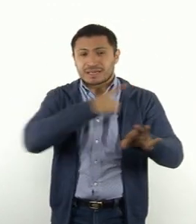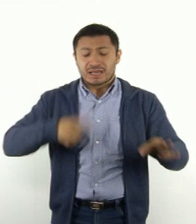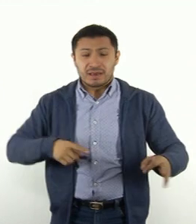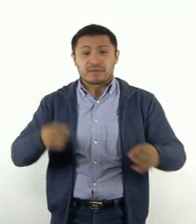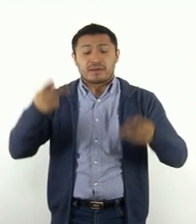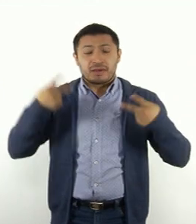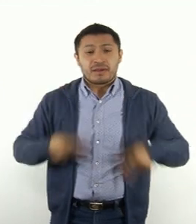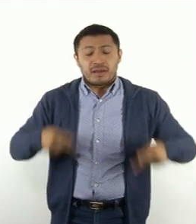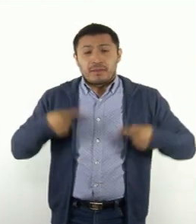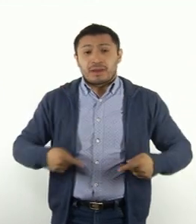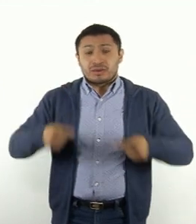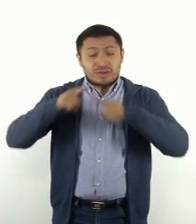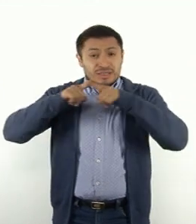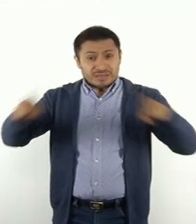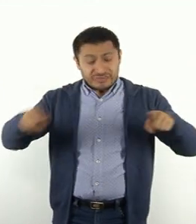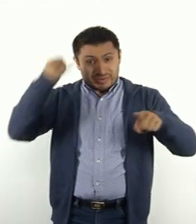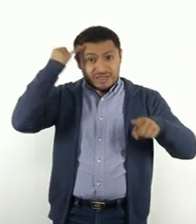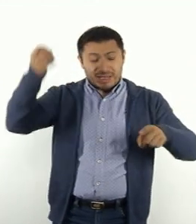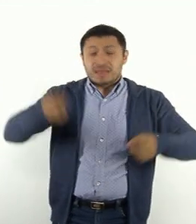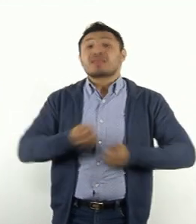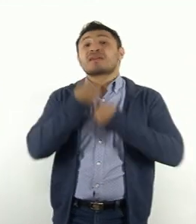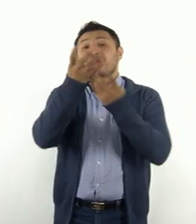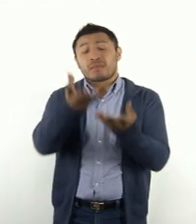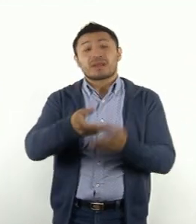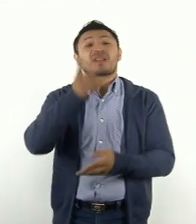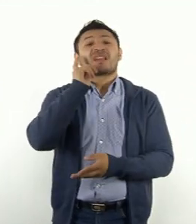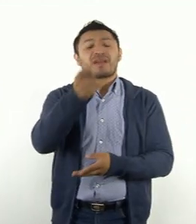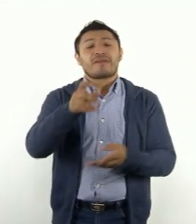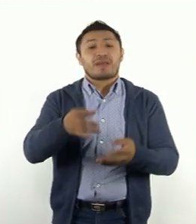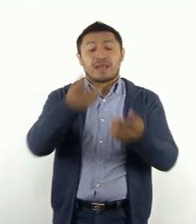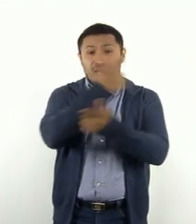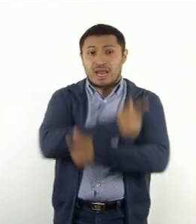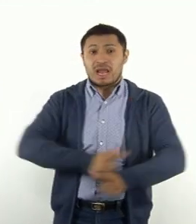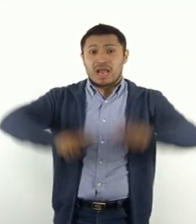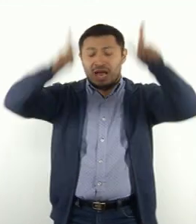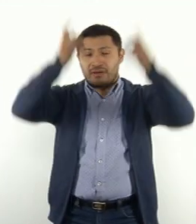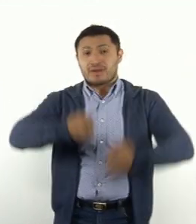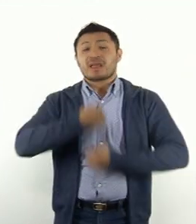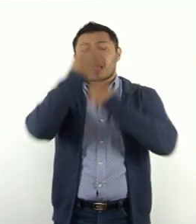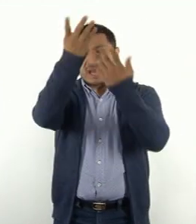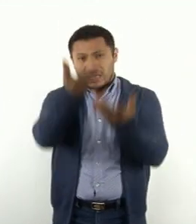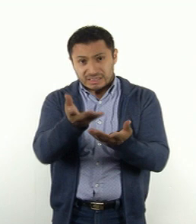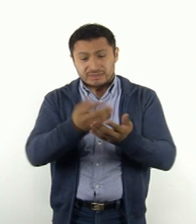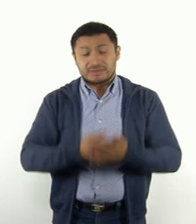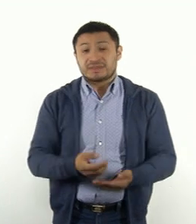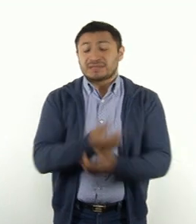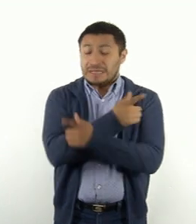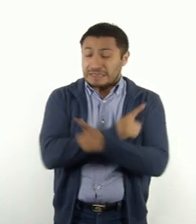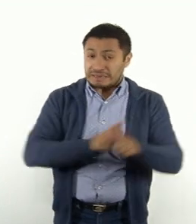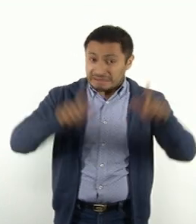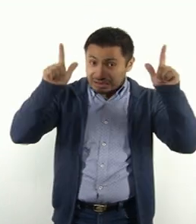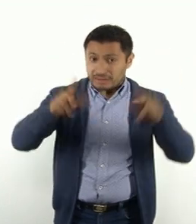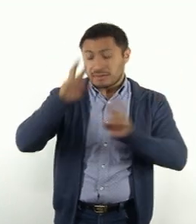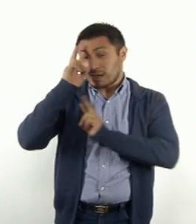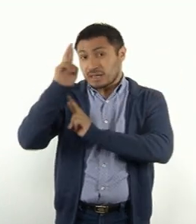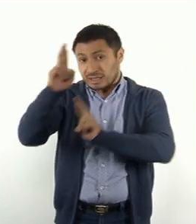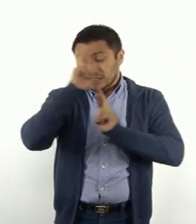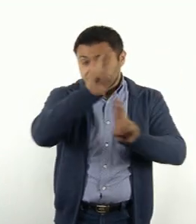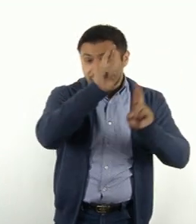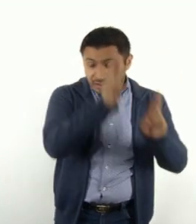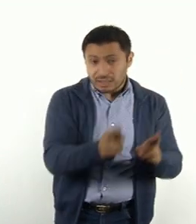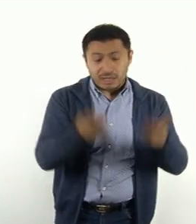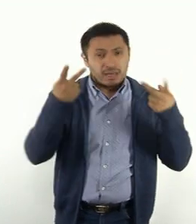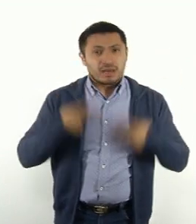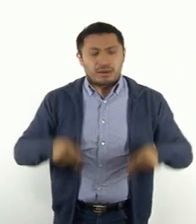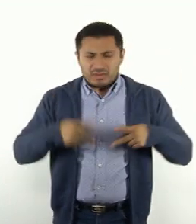incluso contrarias. Ello implica que la libertad de expresión sea abierta y pública, que las ciudadanas y ciudadanos